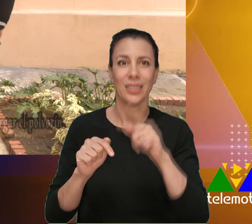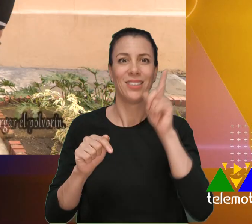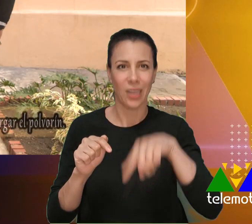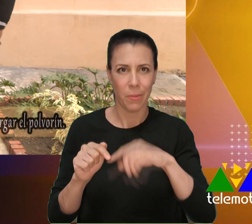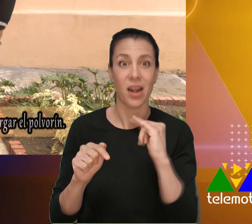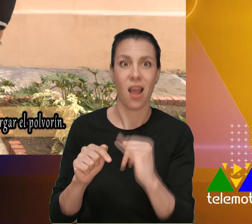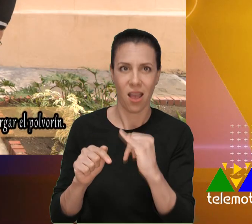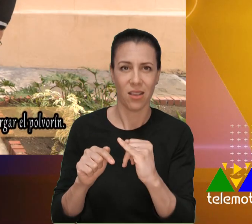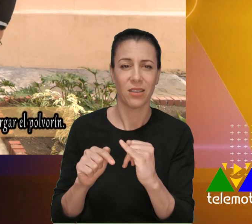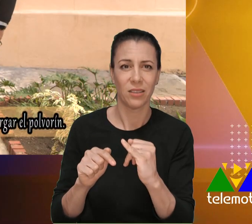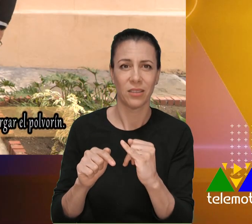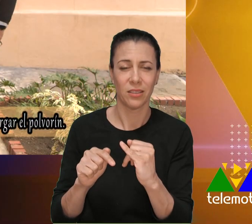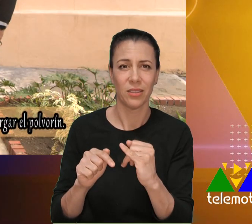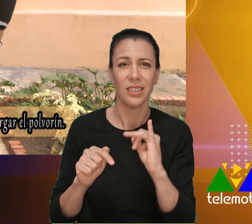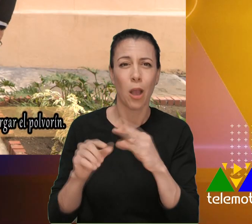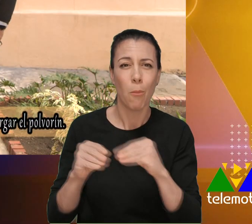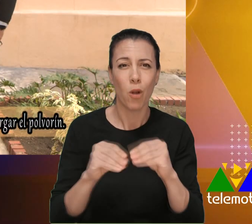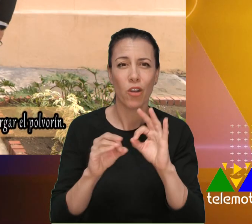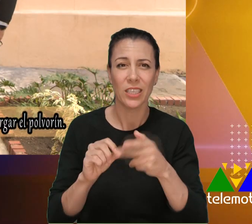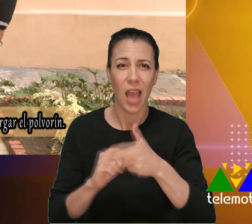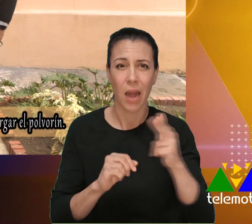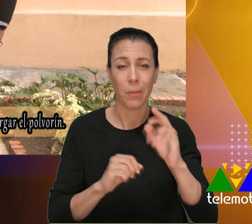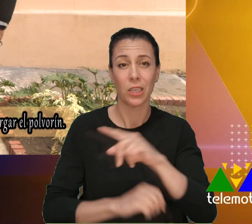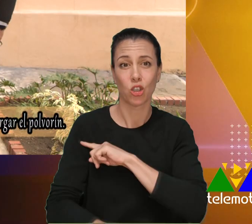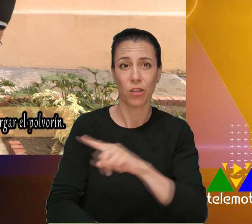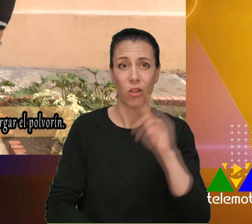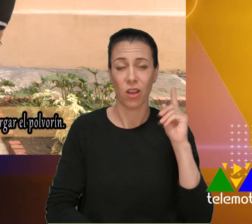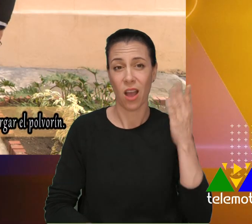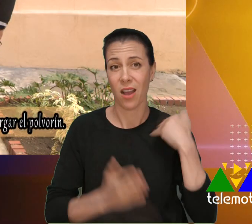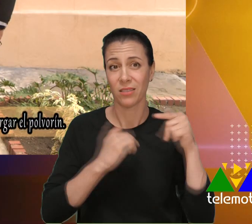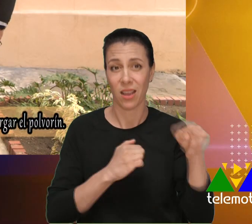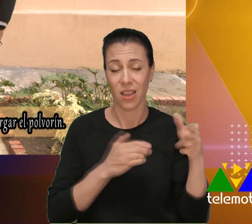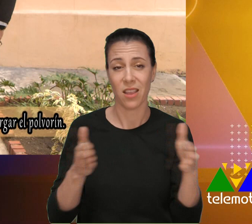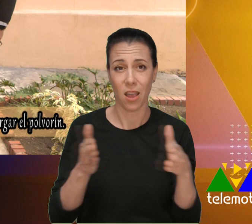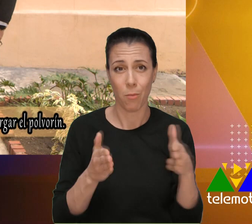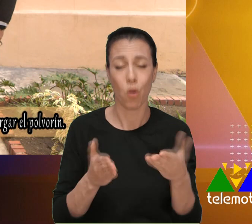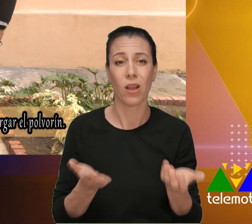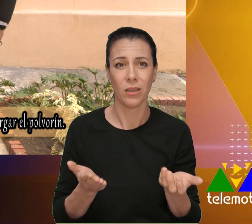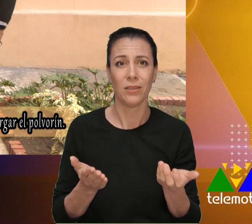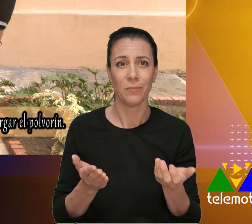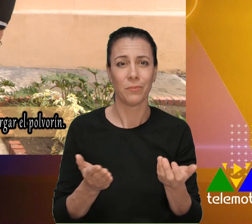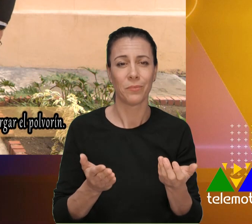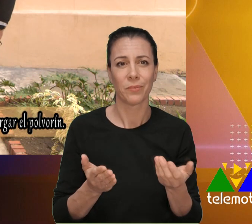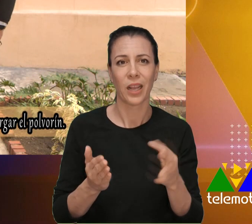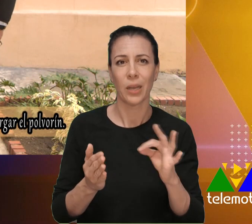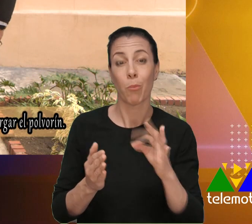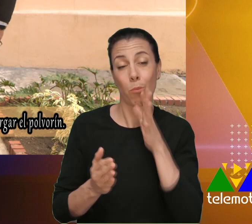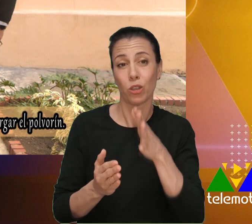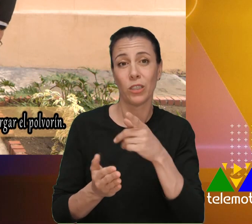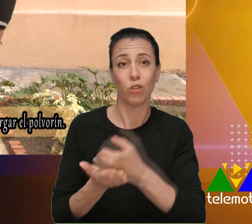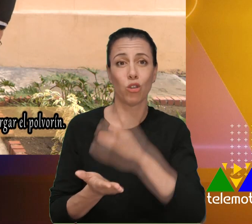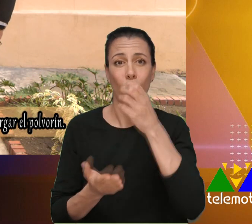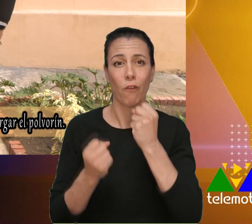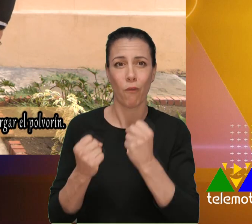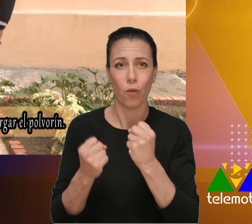polvorín de los soldados de aquella época, la guarnición que había aquí en aquella época estuvo aquí dentro de la torre fuerte, y